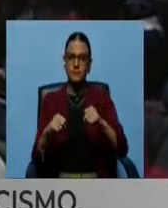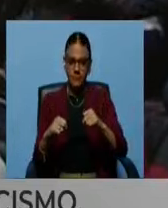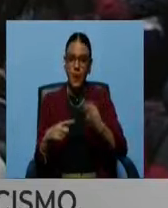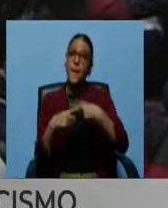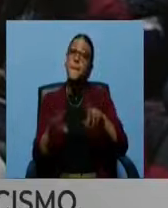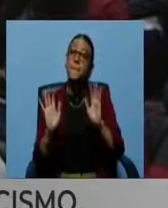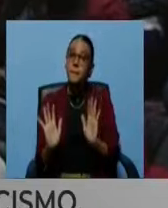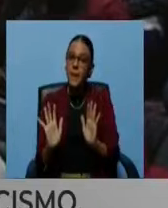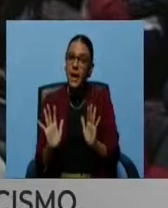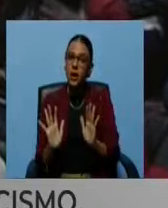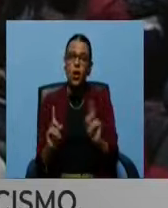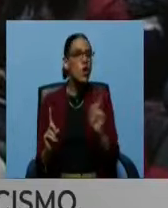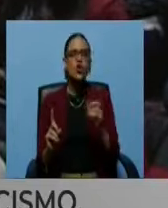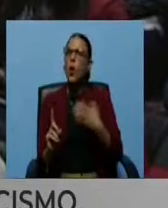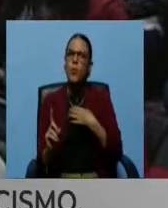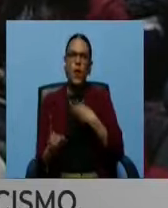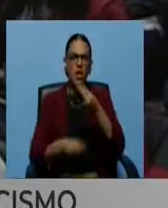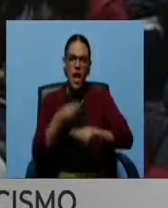pero no puede haber